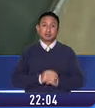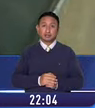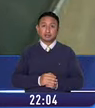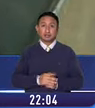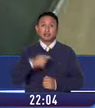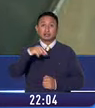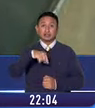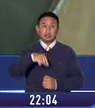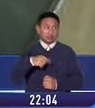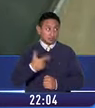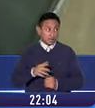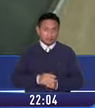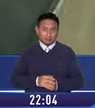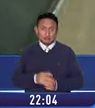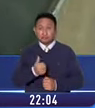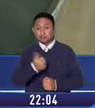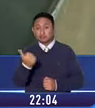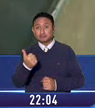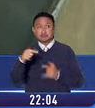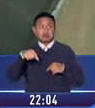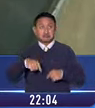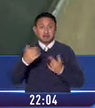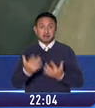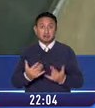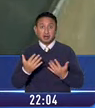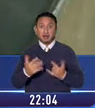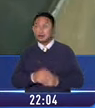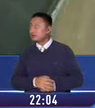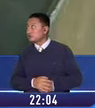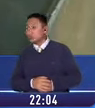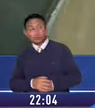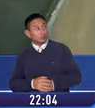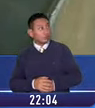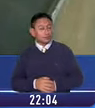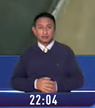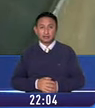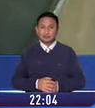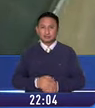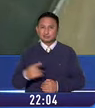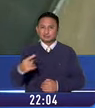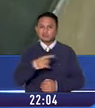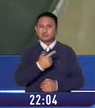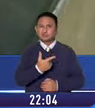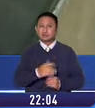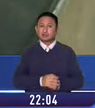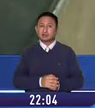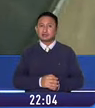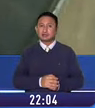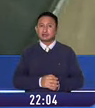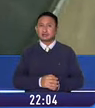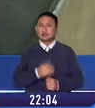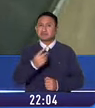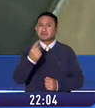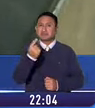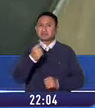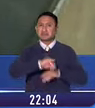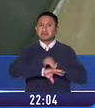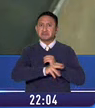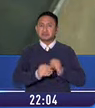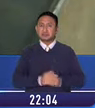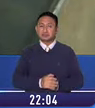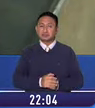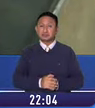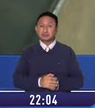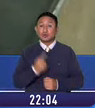lograr con su cometido y los otros dos actúan como campaneros un hecho que se registró solamente en segundos pero